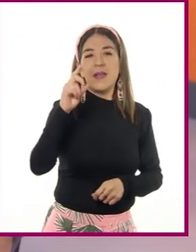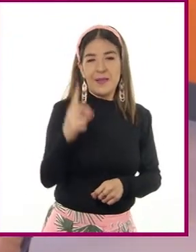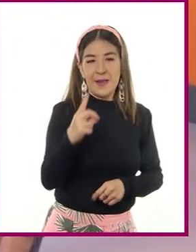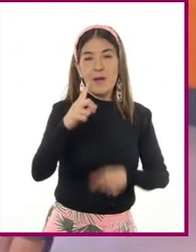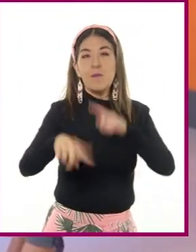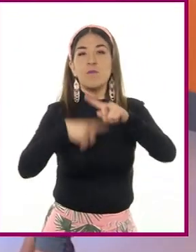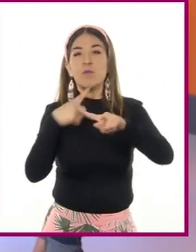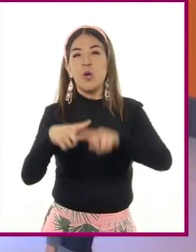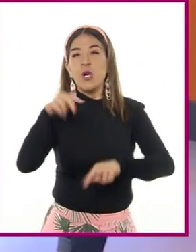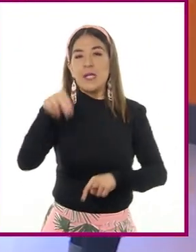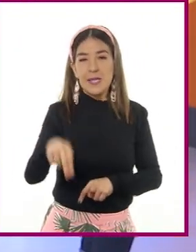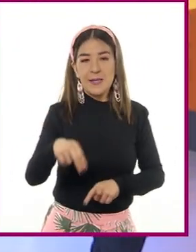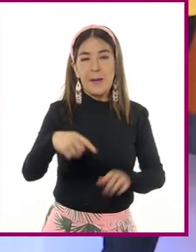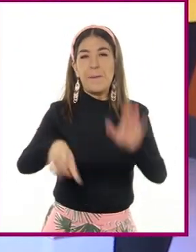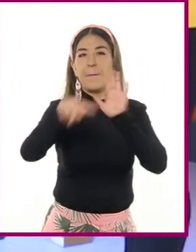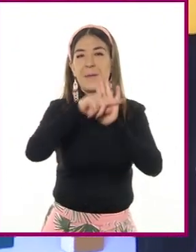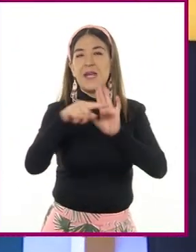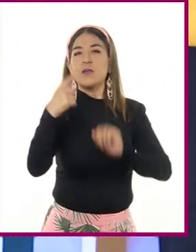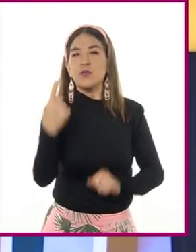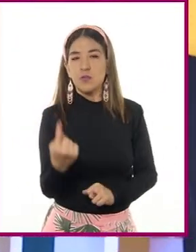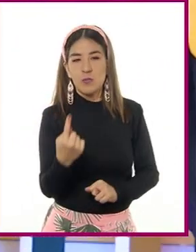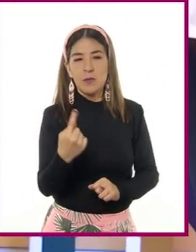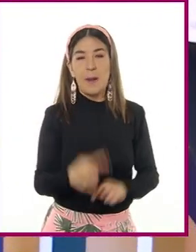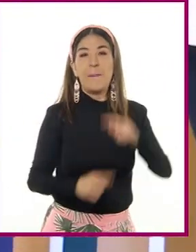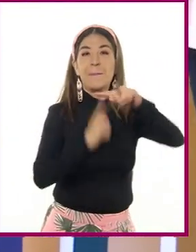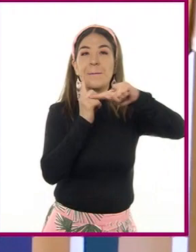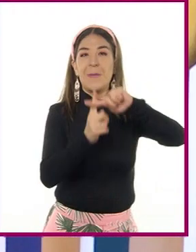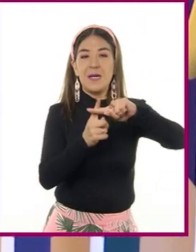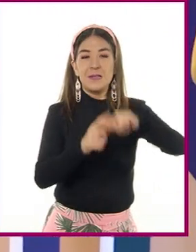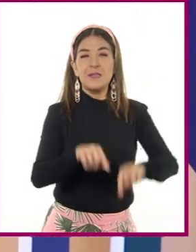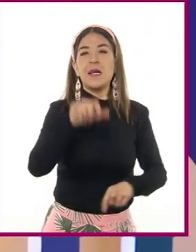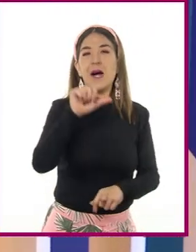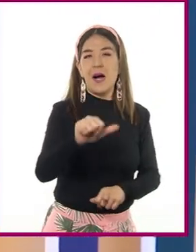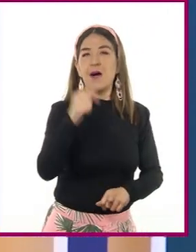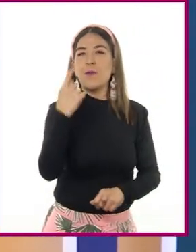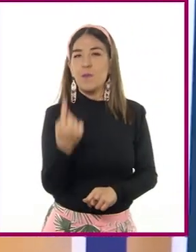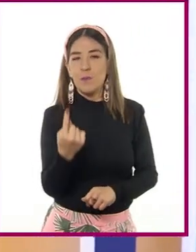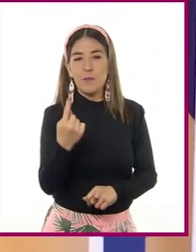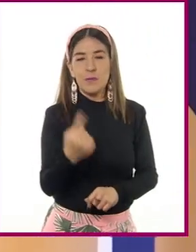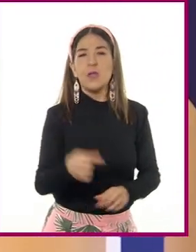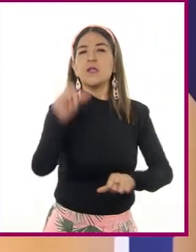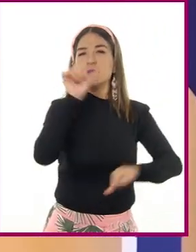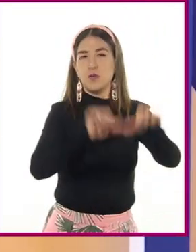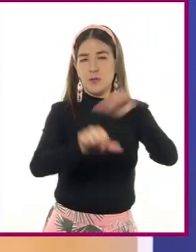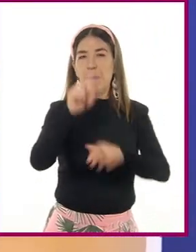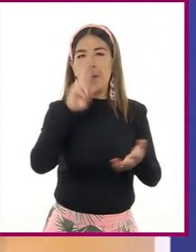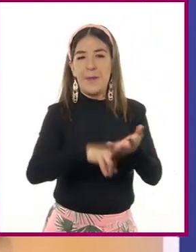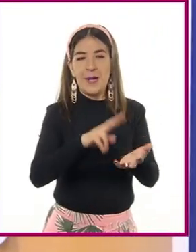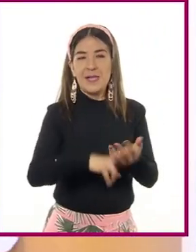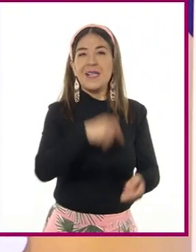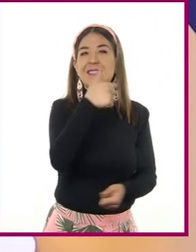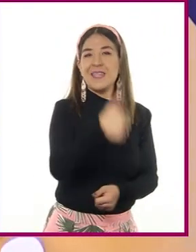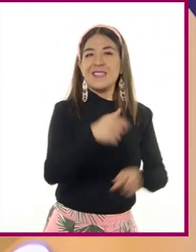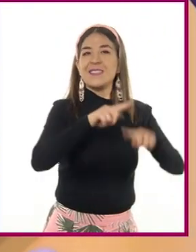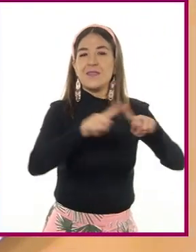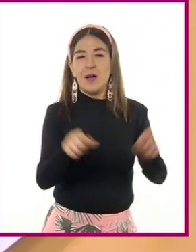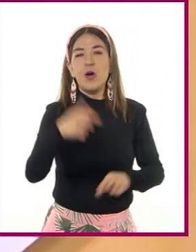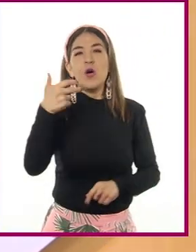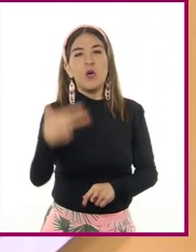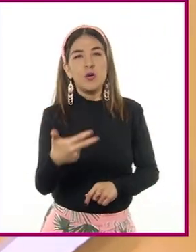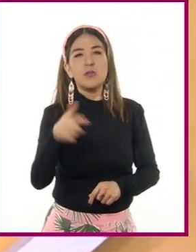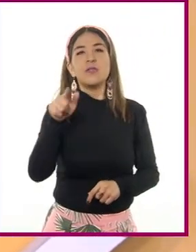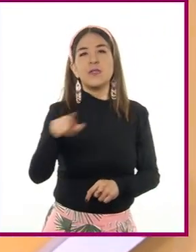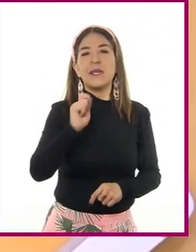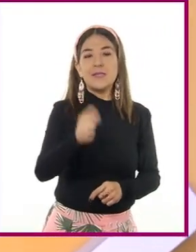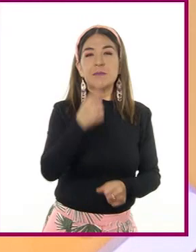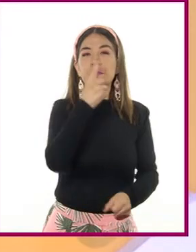por N menos 1 más A1. Sustituimos 6, que es la diferencia, y 8, que es